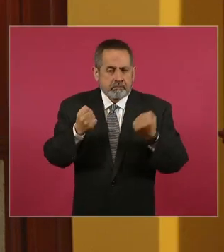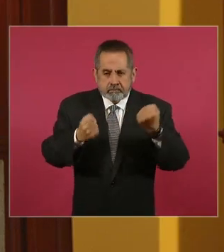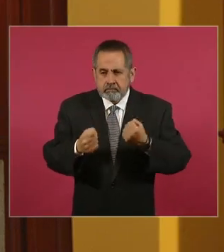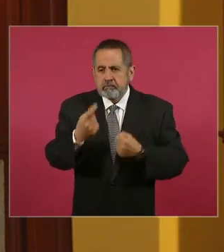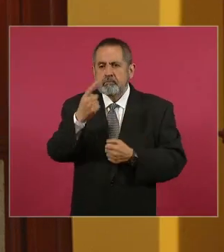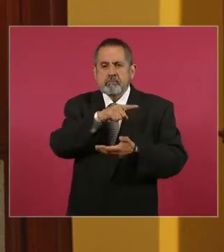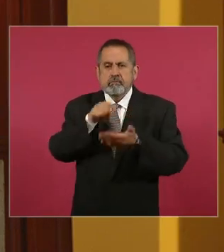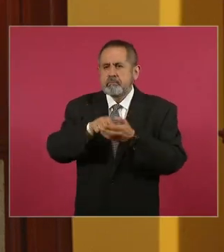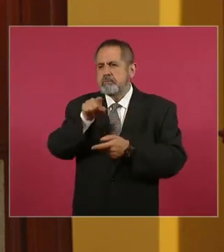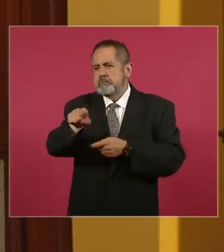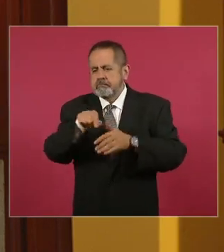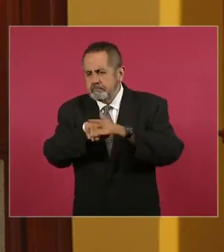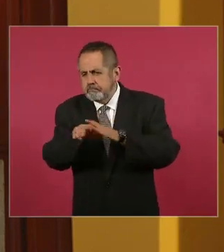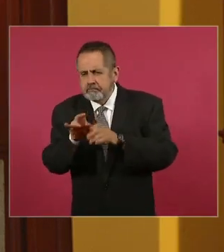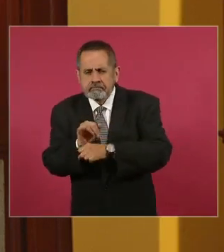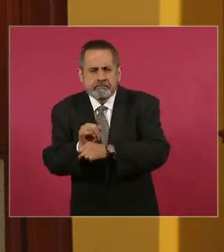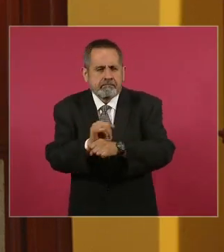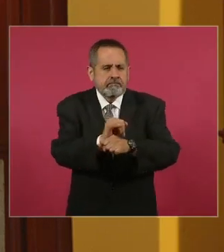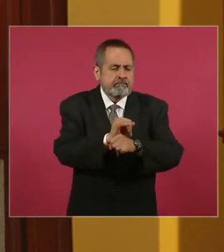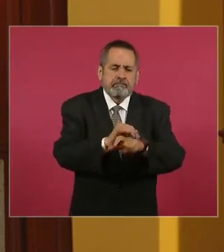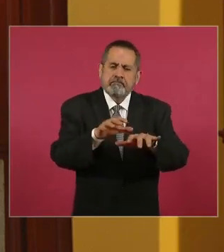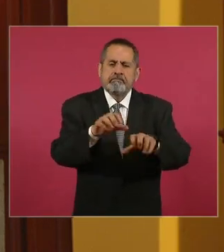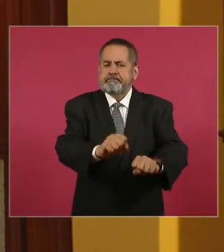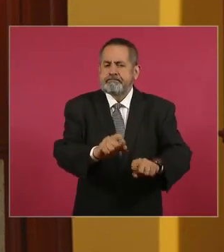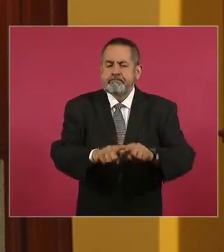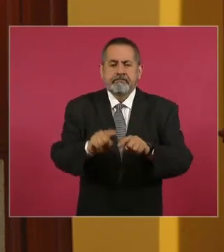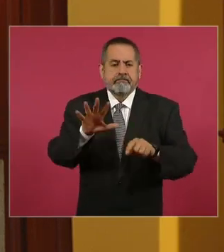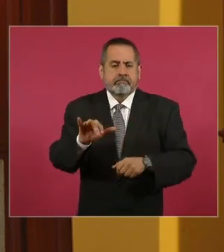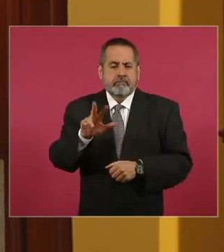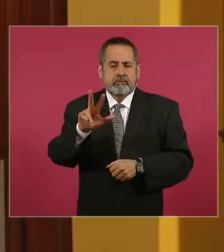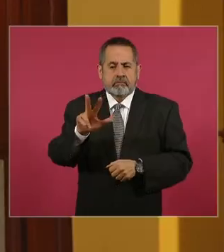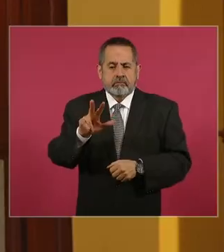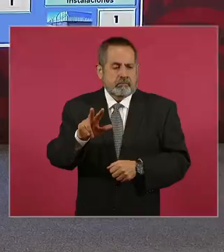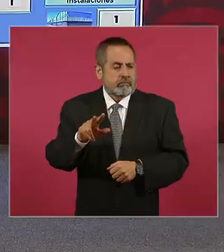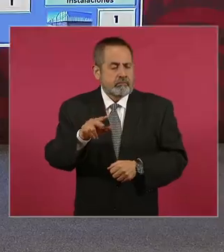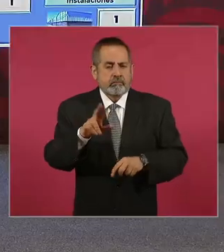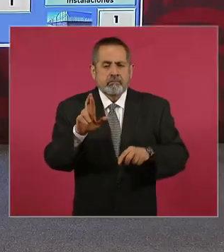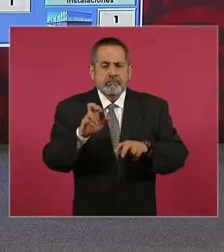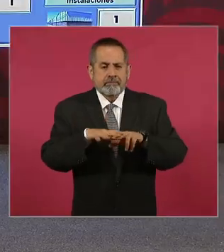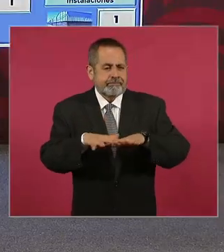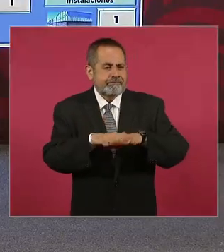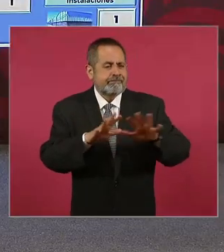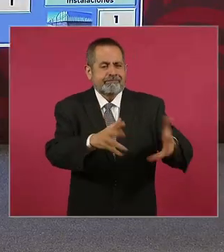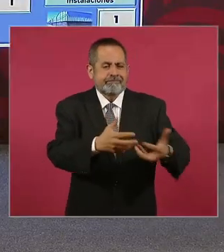instalación, habiéndose asegurado 58 redes de pesca, que son